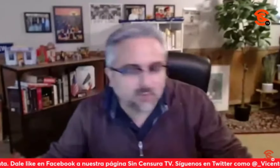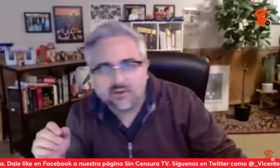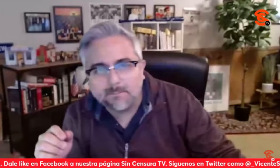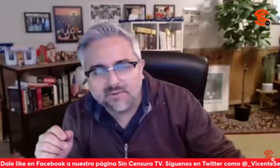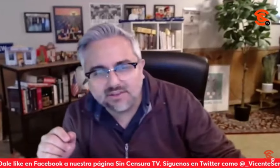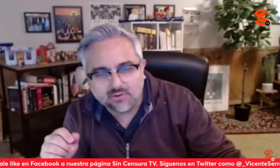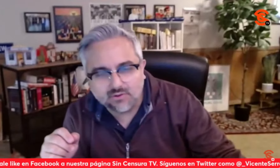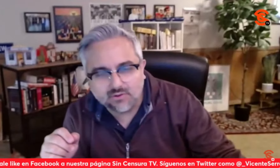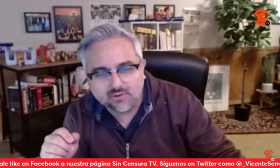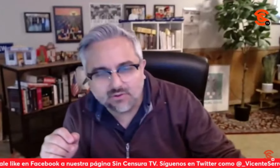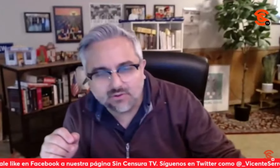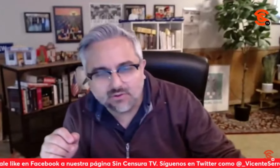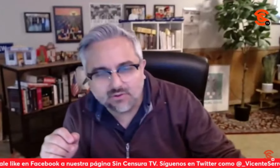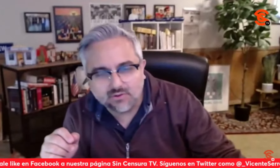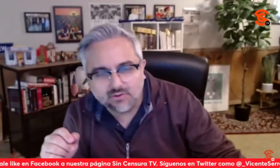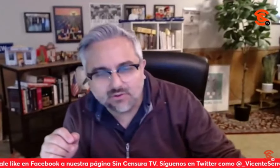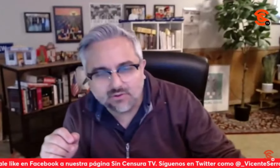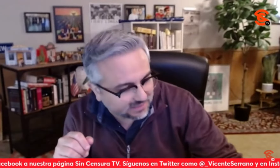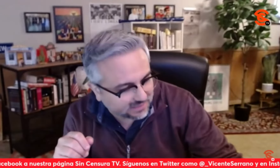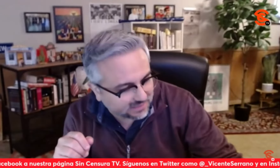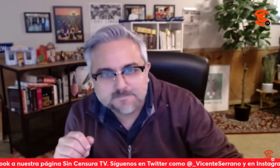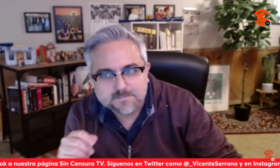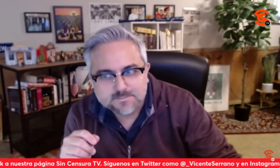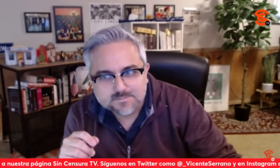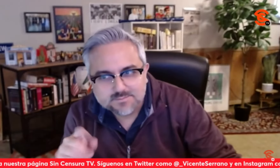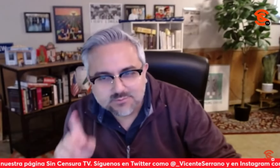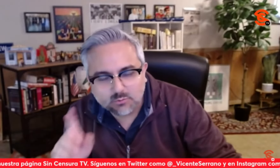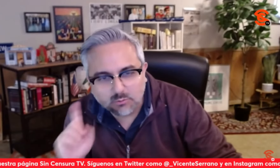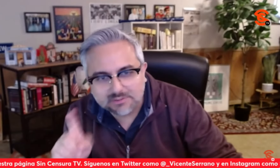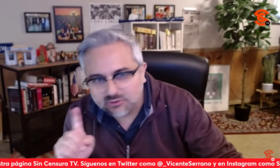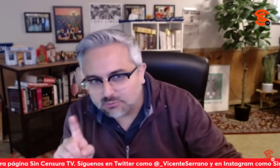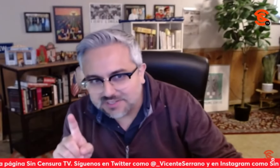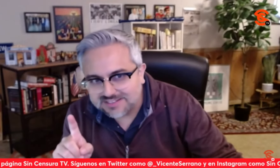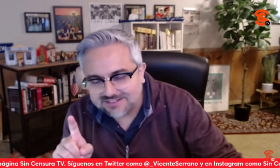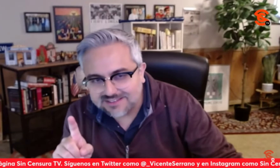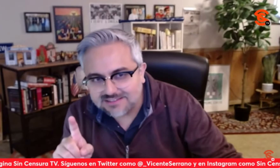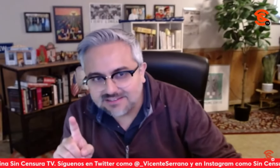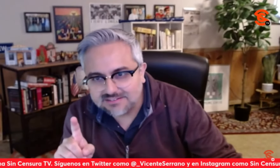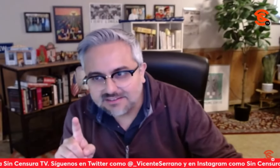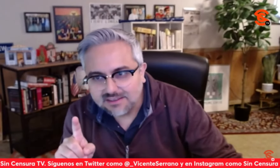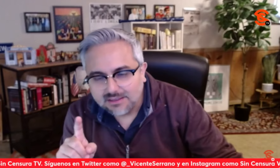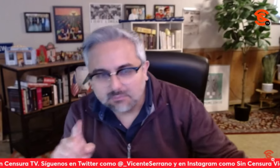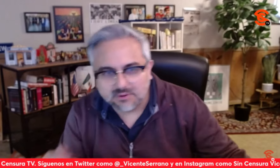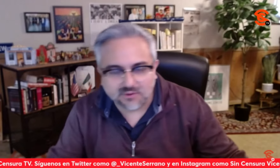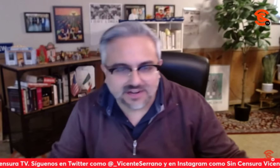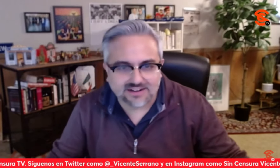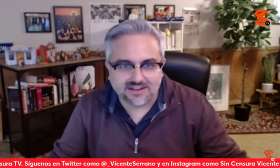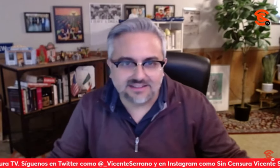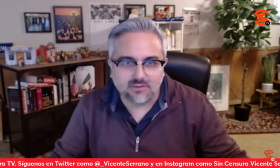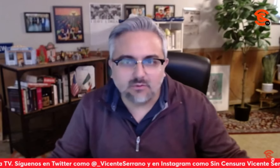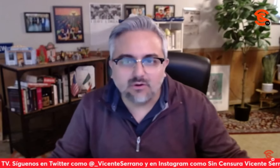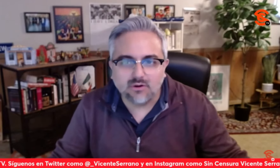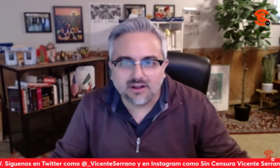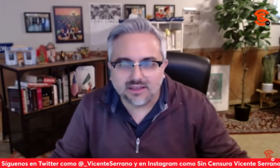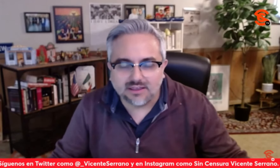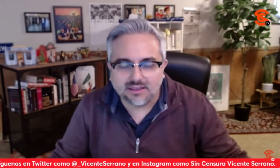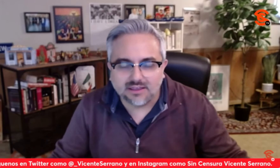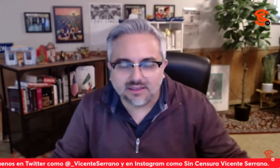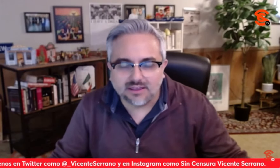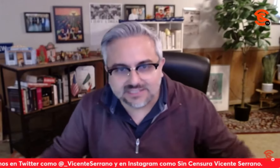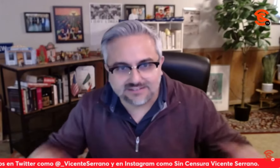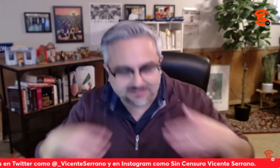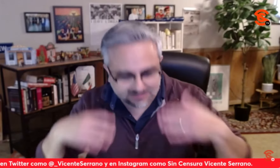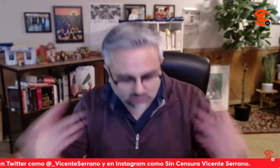Bueno, pues así concluye esta conferencia de prensa mañanera. Mire, tuvo momentos muy interesantes, pero en la realidad